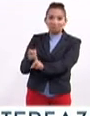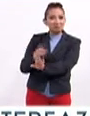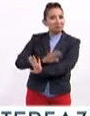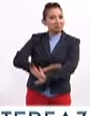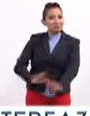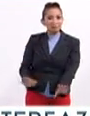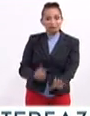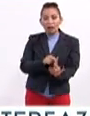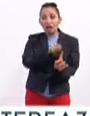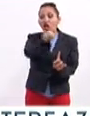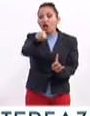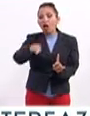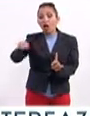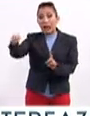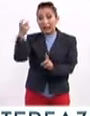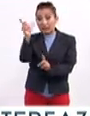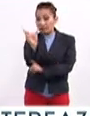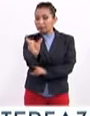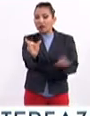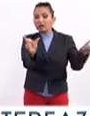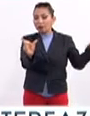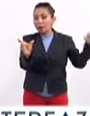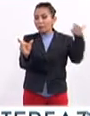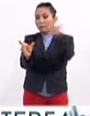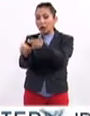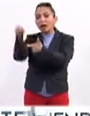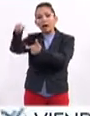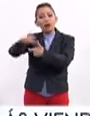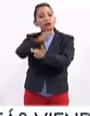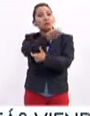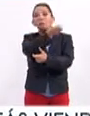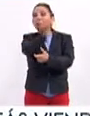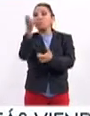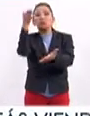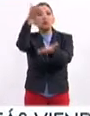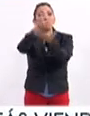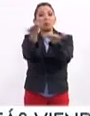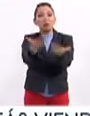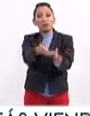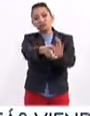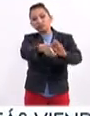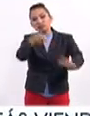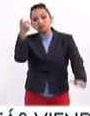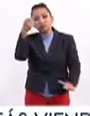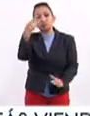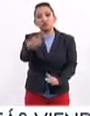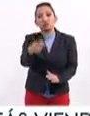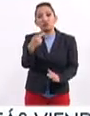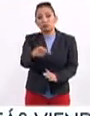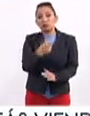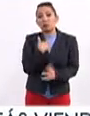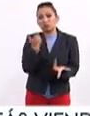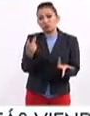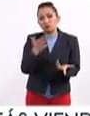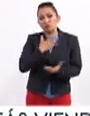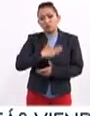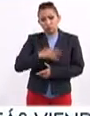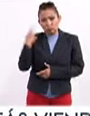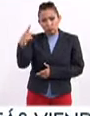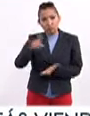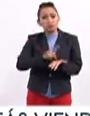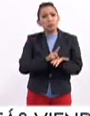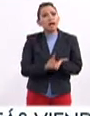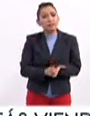manera directa. Con esa tarjeta van a poder ir a cualquier banco y sacar lo que por justicia y